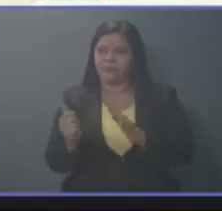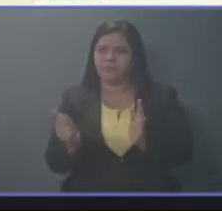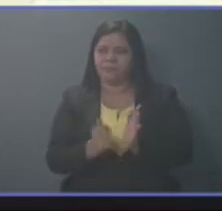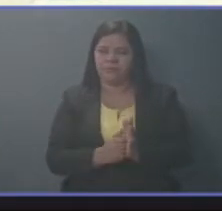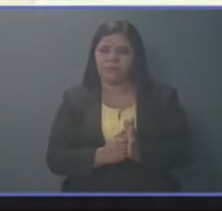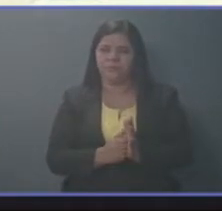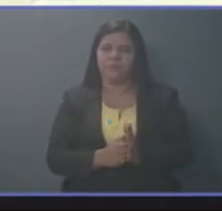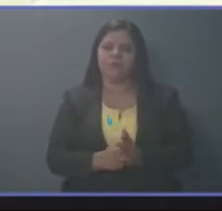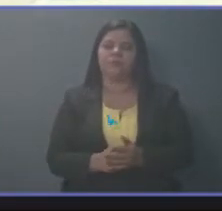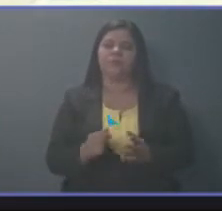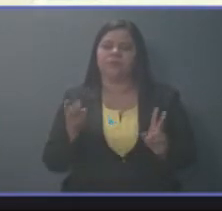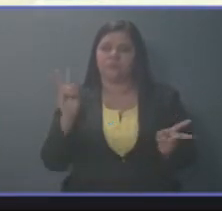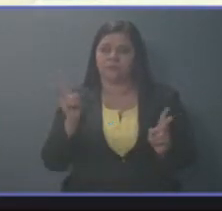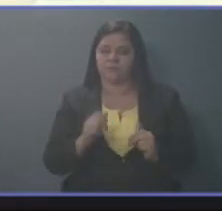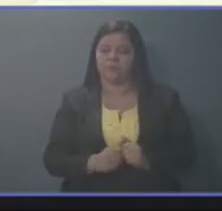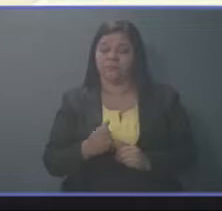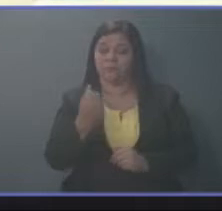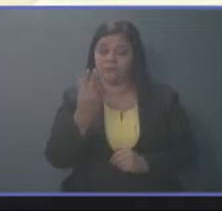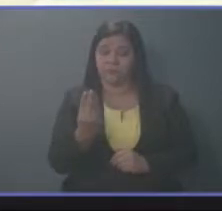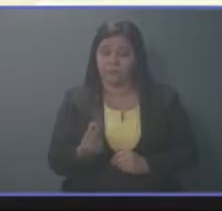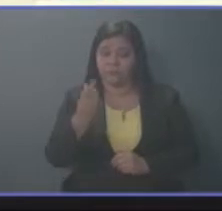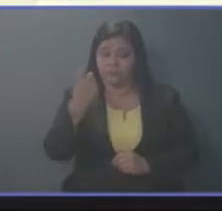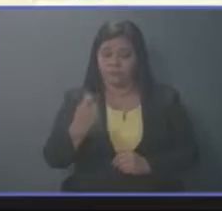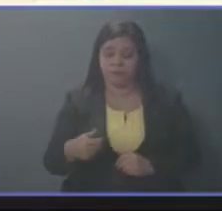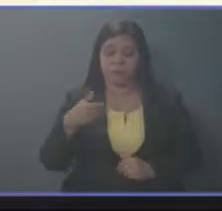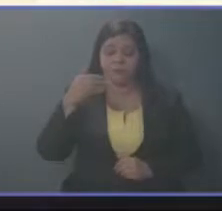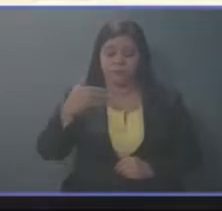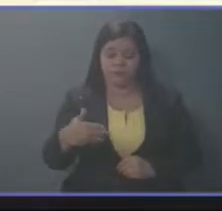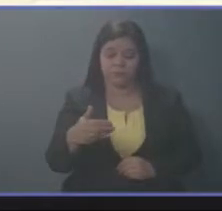del Palacio Legislativo, San Salvador, a los tantos días del mes